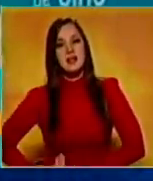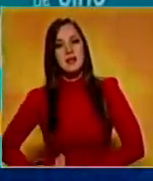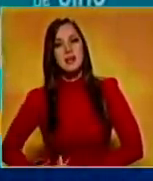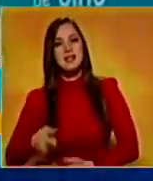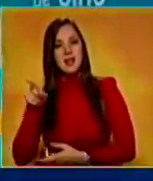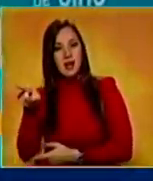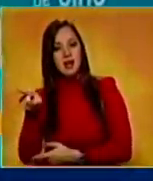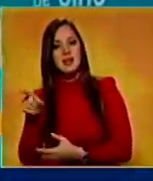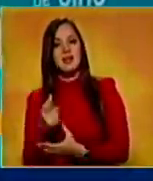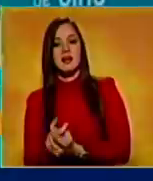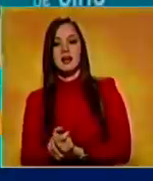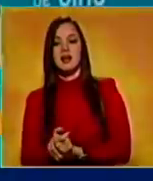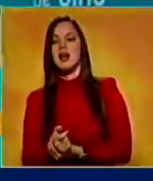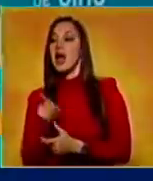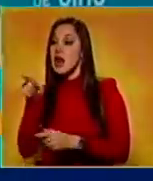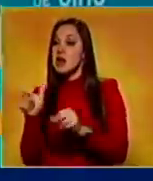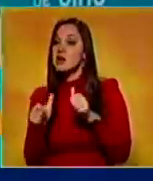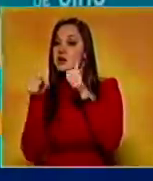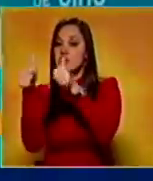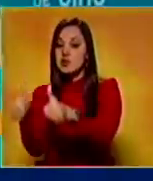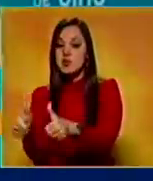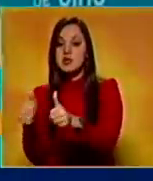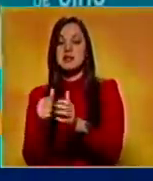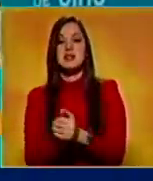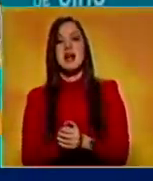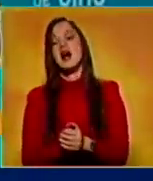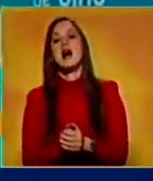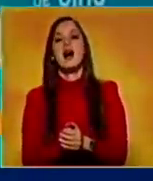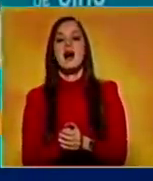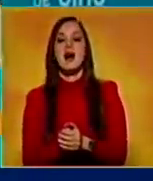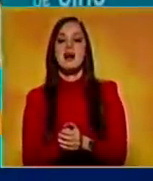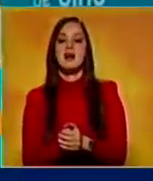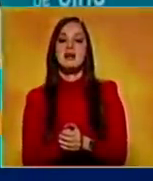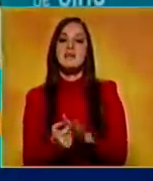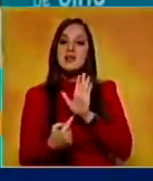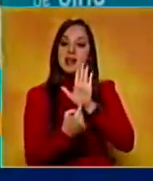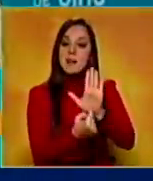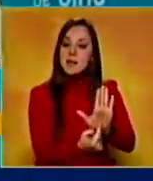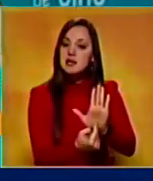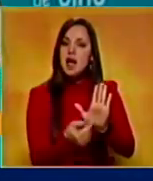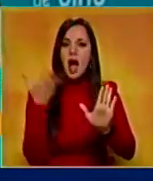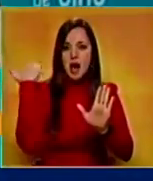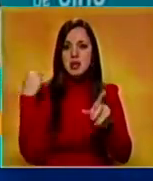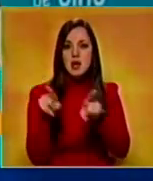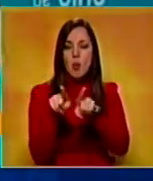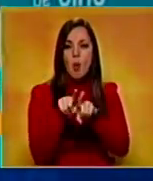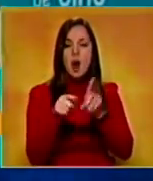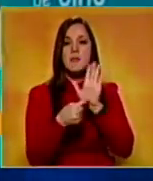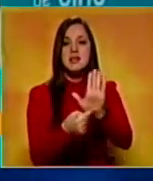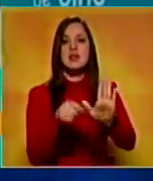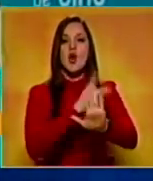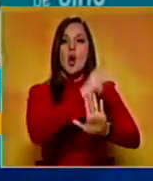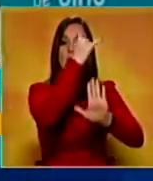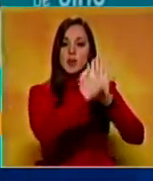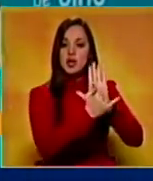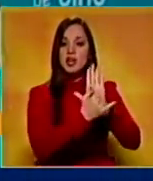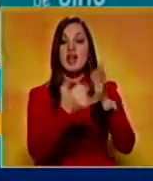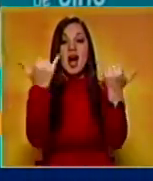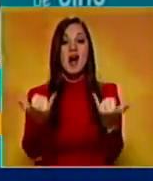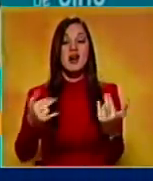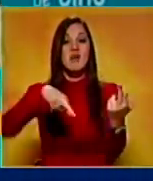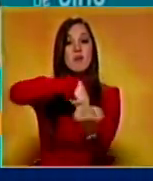Torres, que iniciara, bueno, me presentara, como lo ha hecho, un proyecto para hacer una